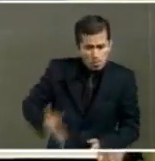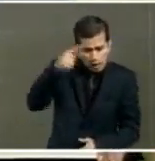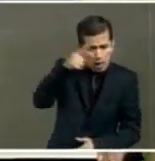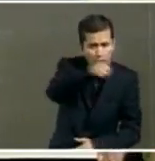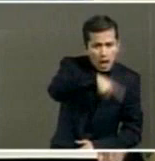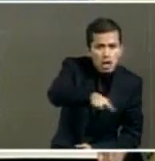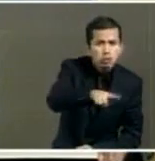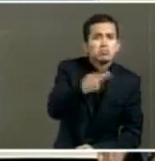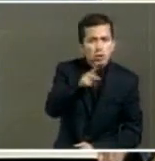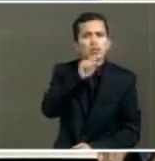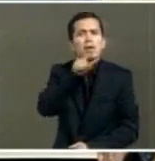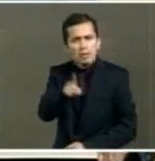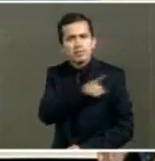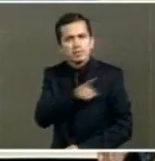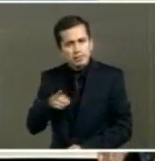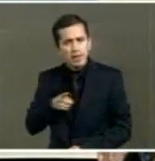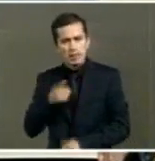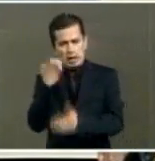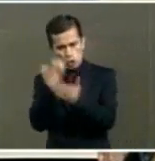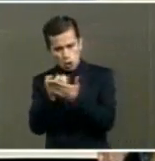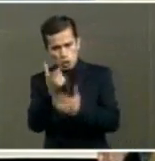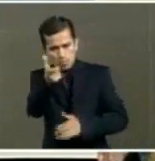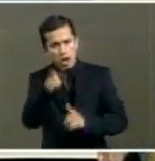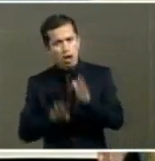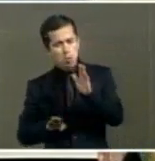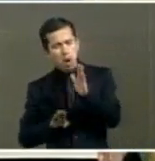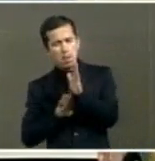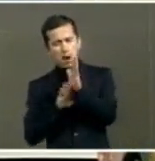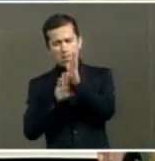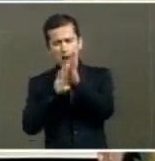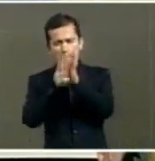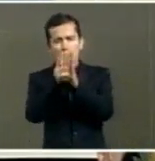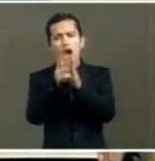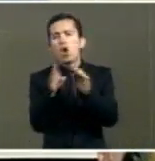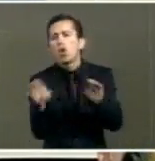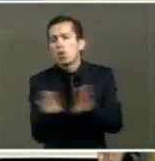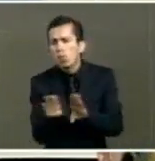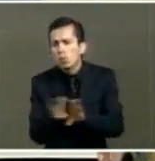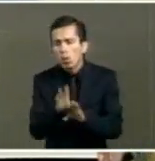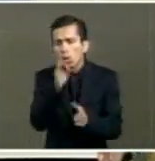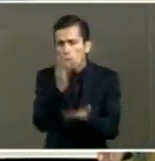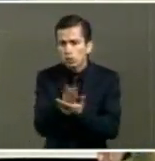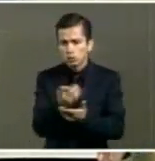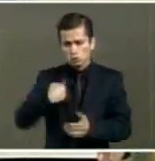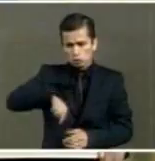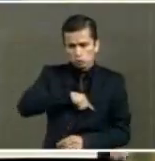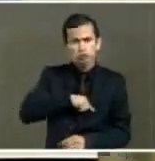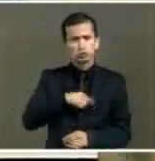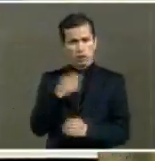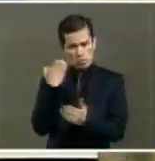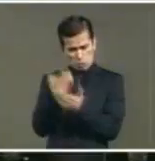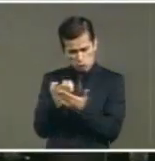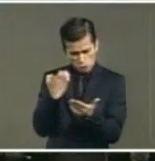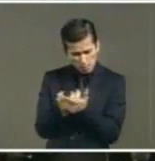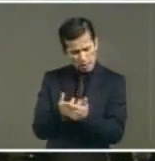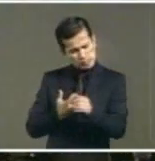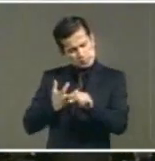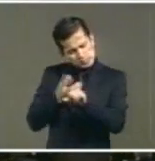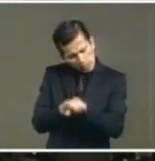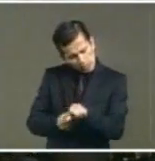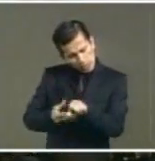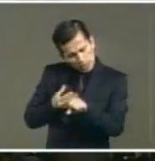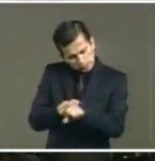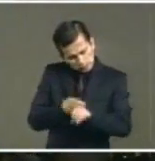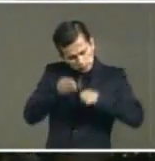de crecimiento económico, un crecimiento que solo puede venir si modernizamos la economía. Y mientras